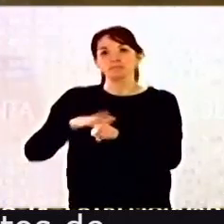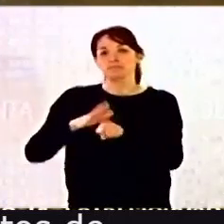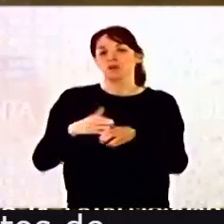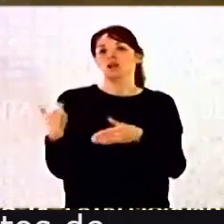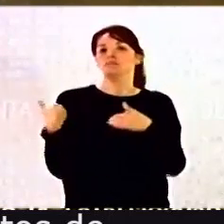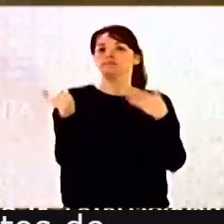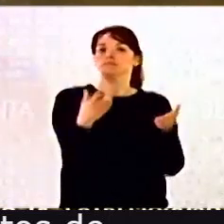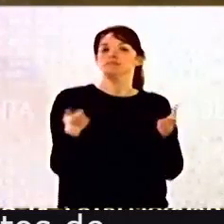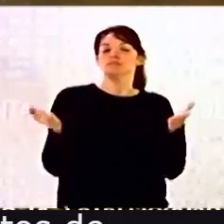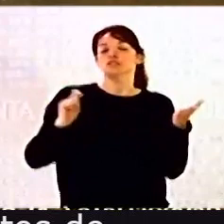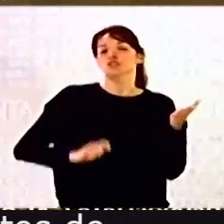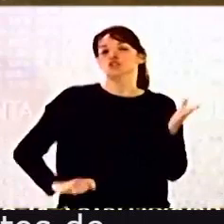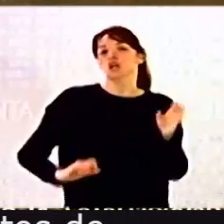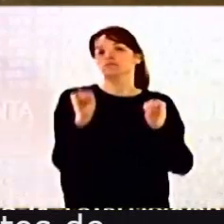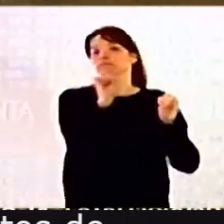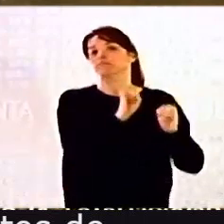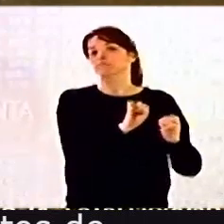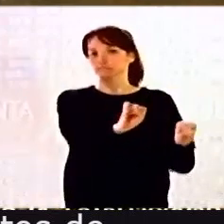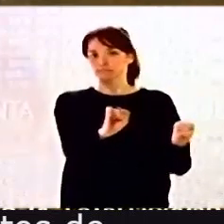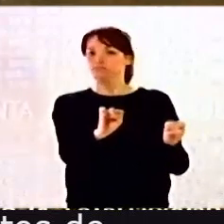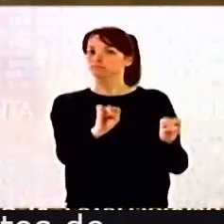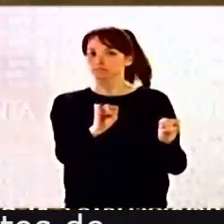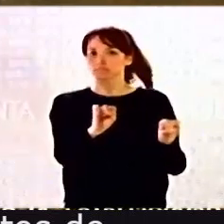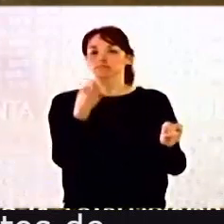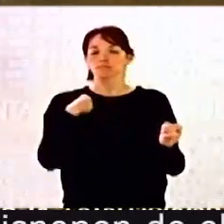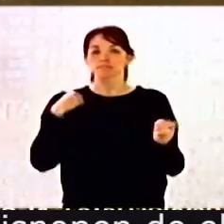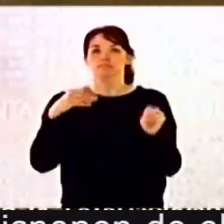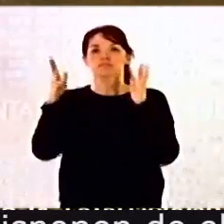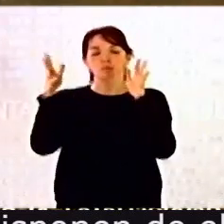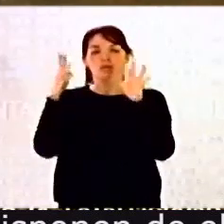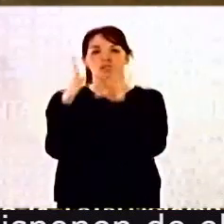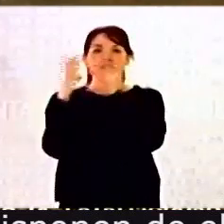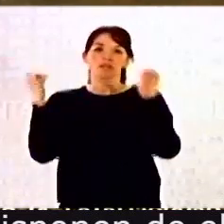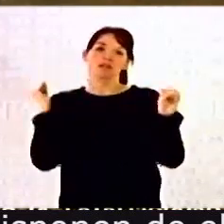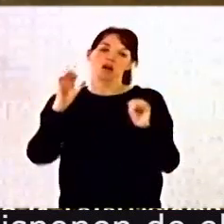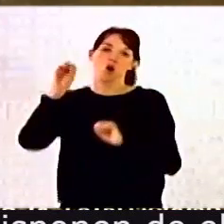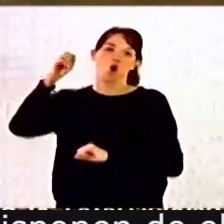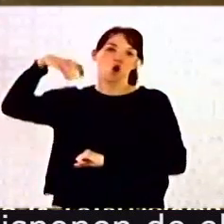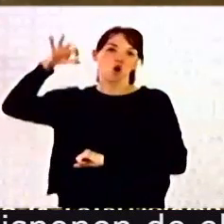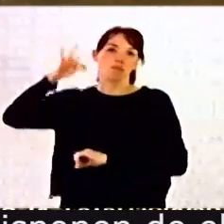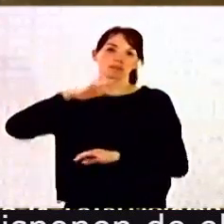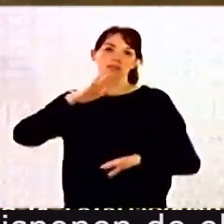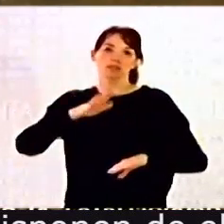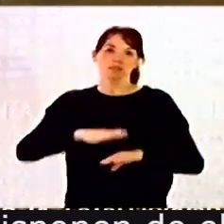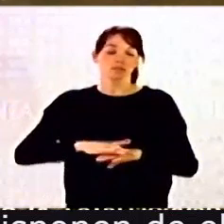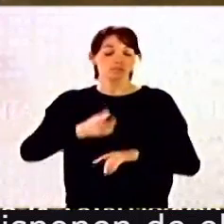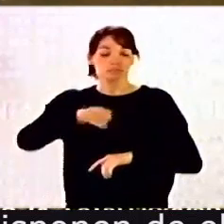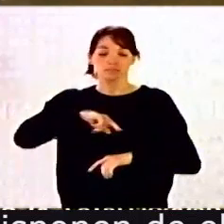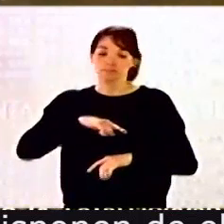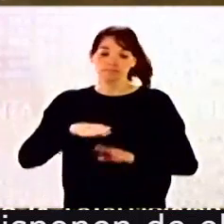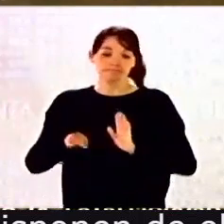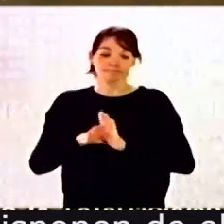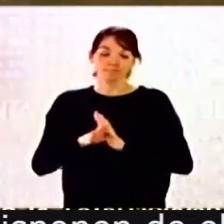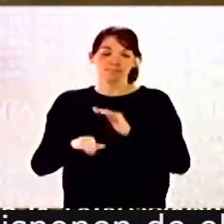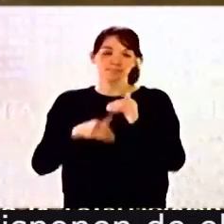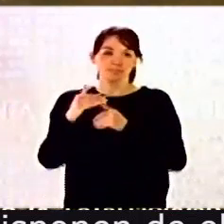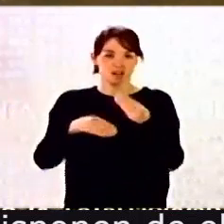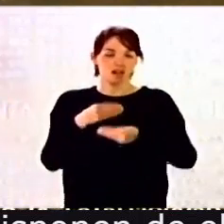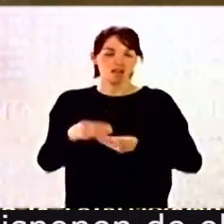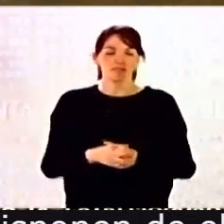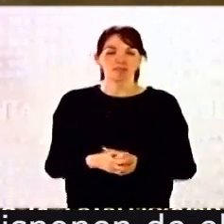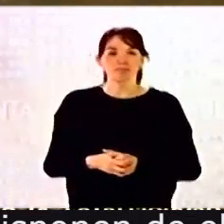profesionales estén protegidos como recomienda el protocolo de la Organización Mundial de la Salud y así lo seguiremos